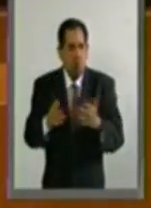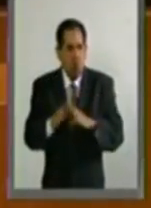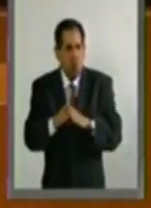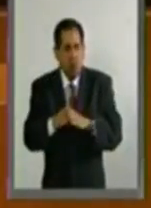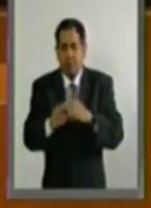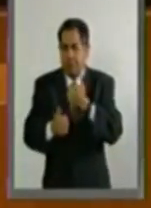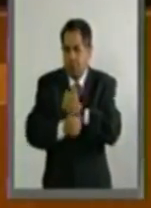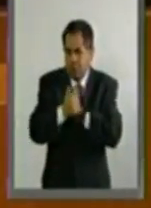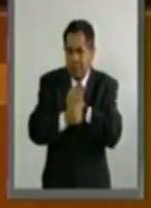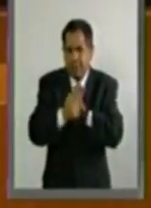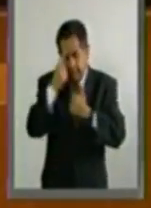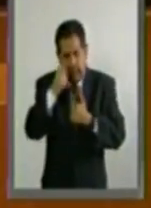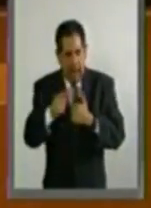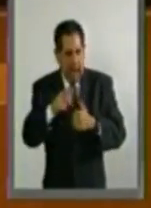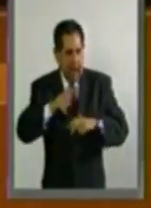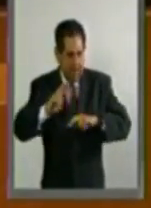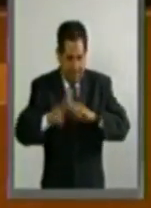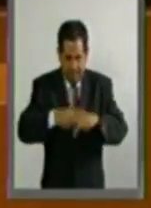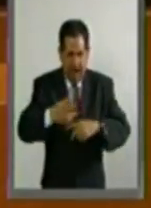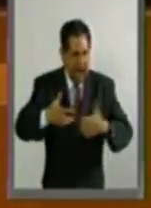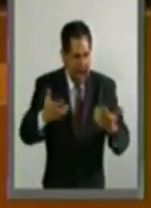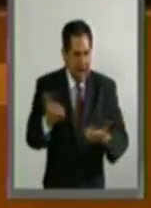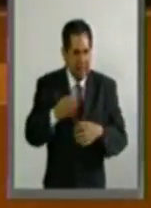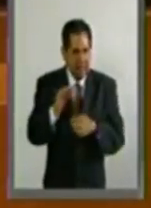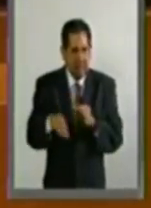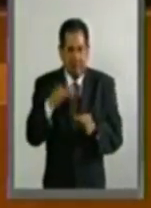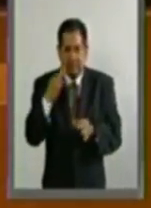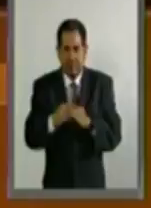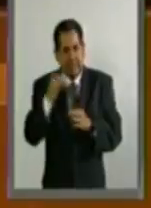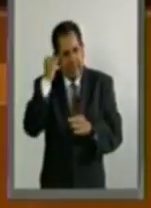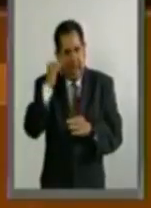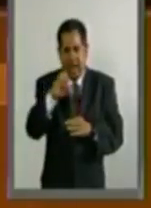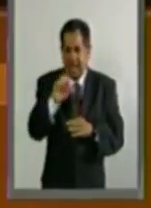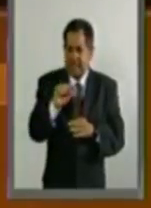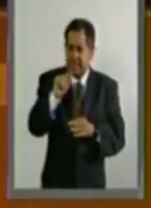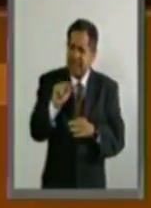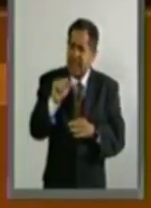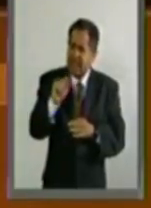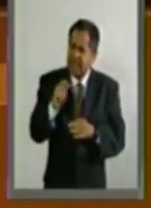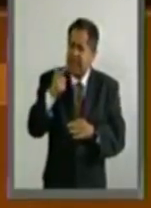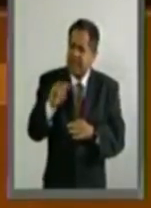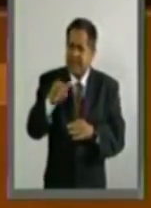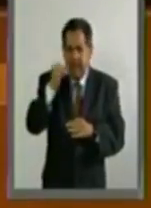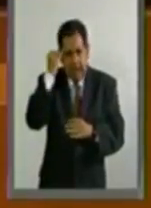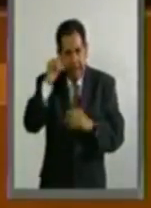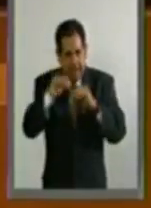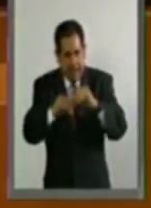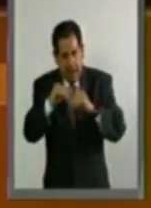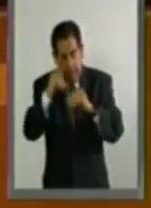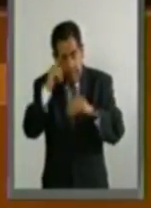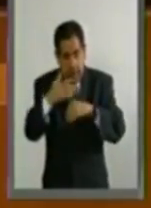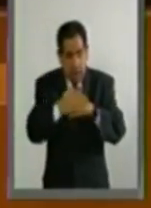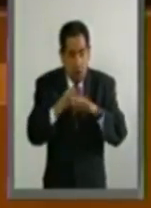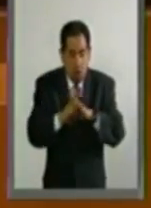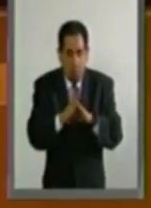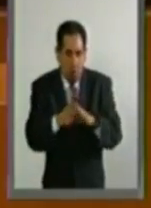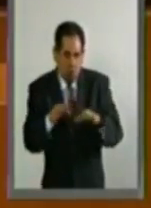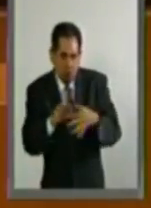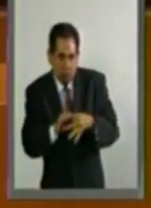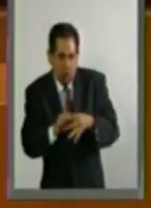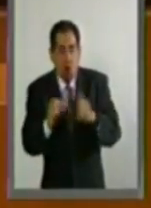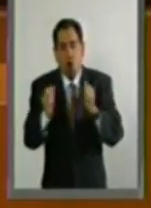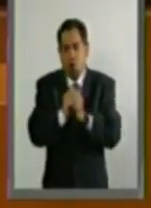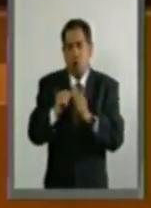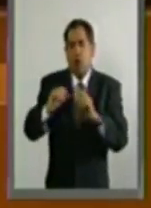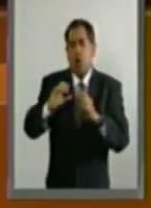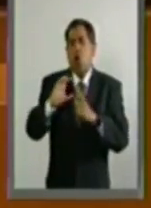desempeño para materializar y cumplir con los objetivos, estrategias, metas y acciones que se adopten en el marco del Comité Nacional